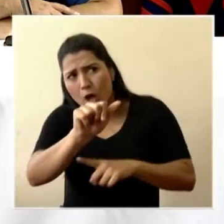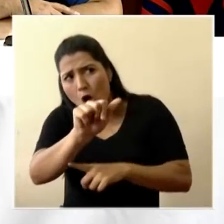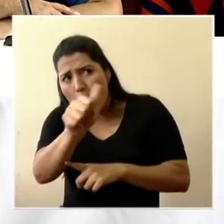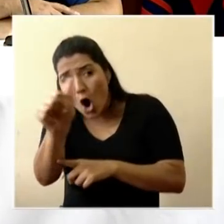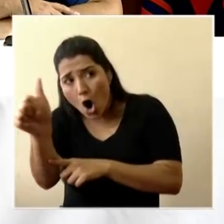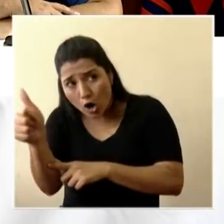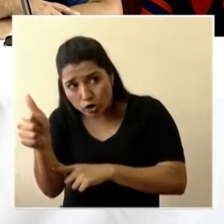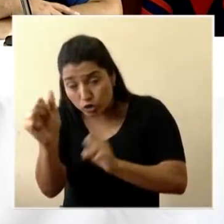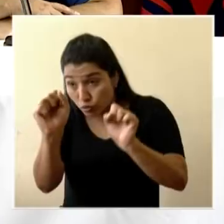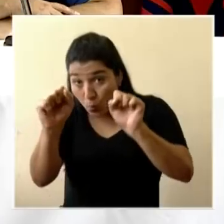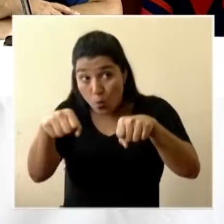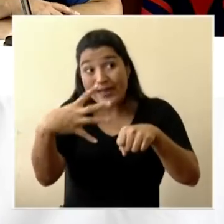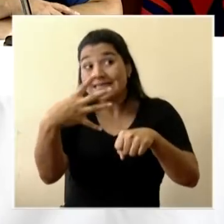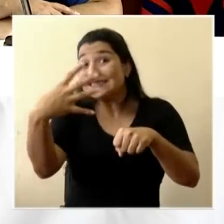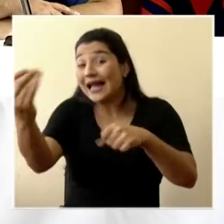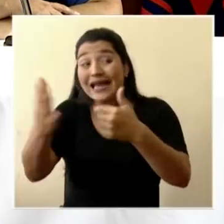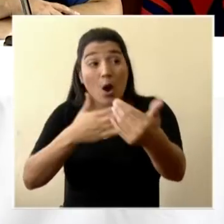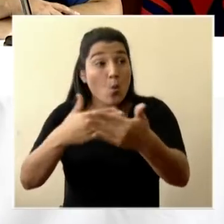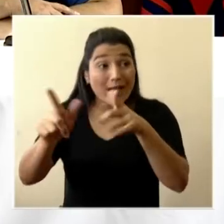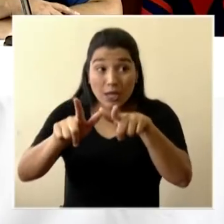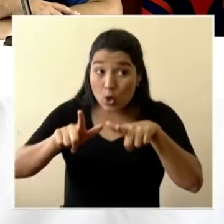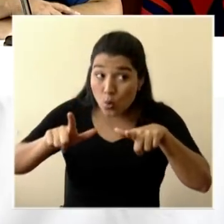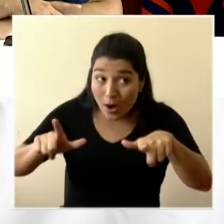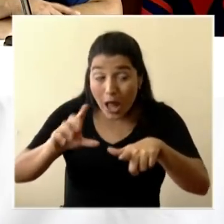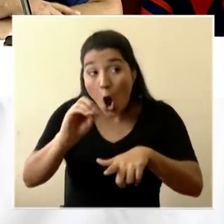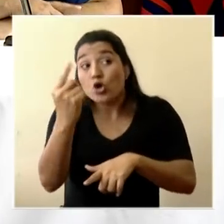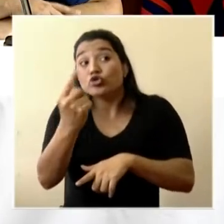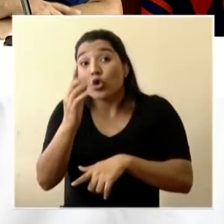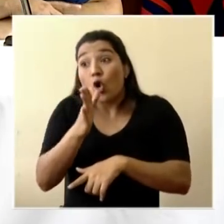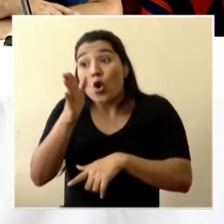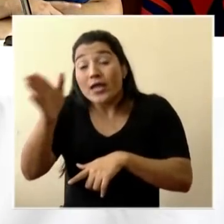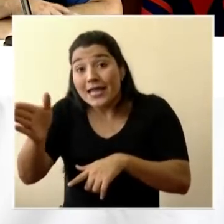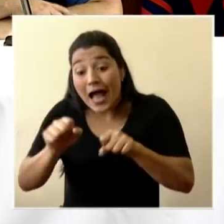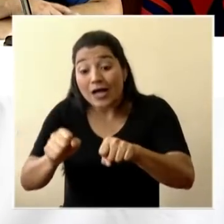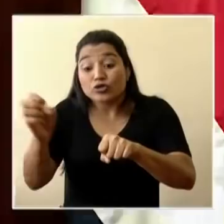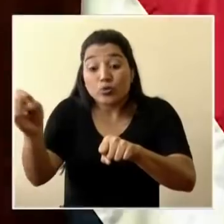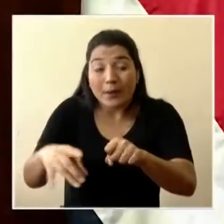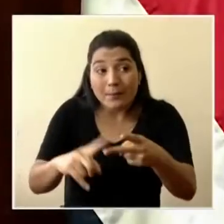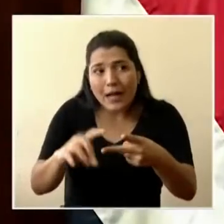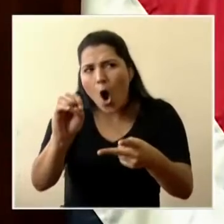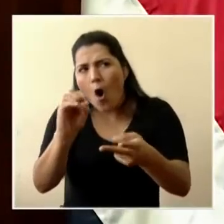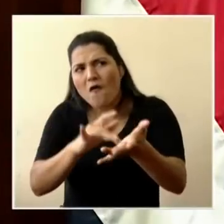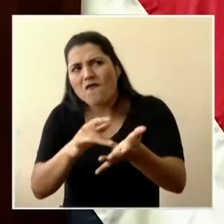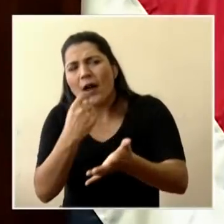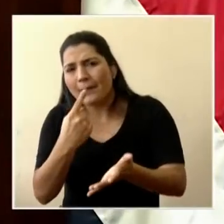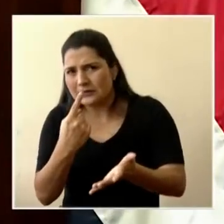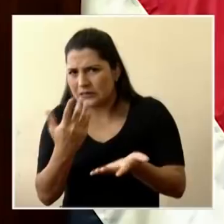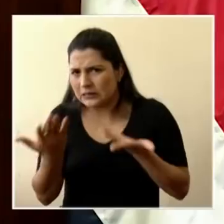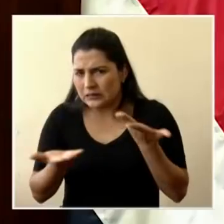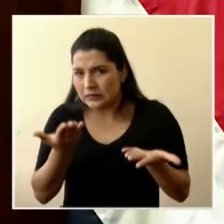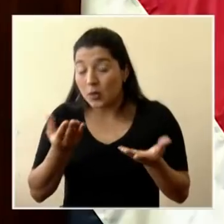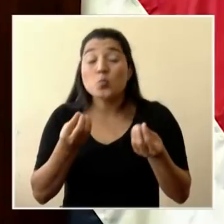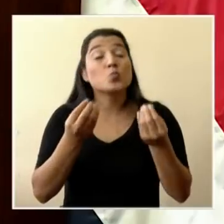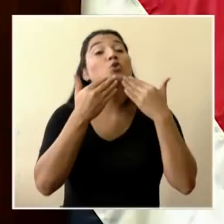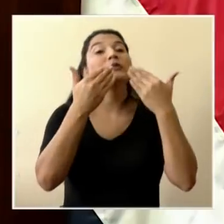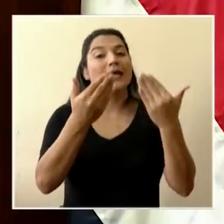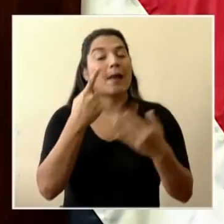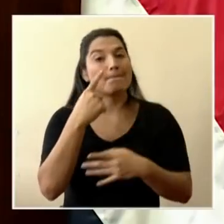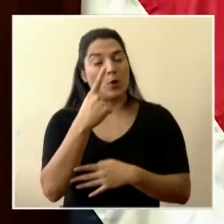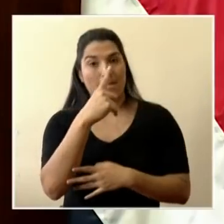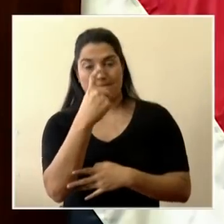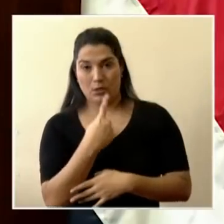sea o pueden ir solo al supermercado o a las farmacias. Sí, bueno, esto es importante, muchas gracias por la